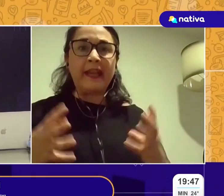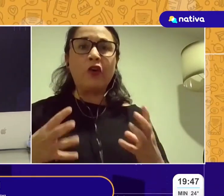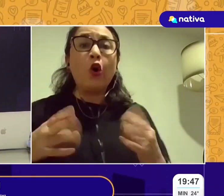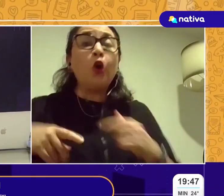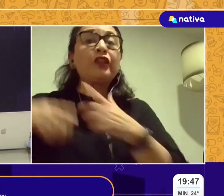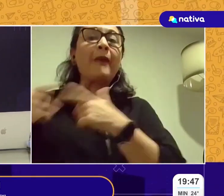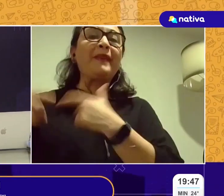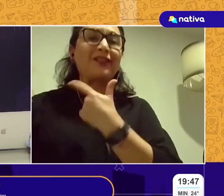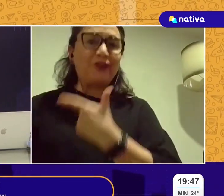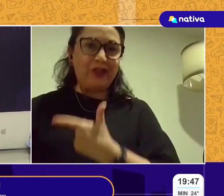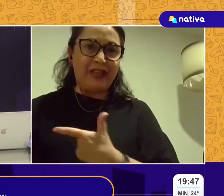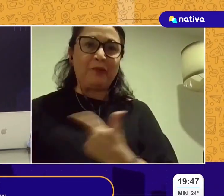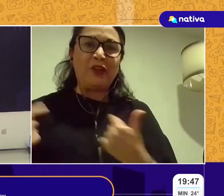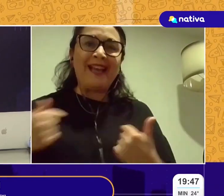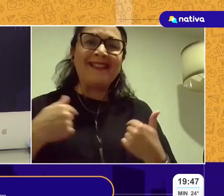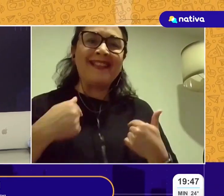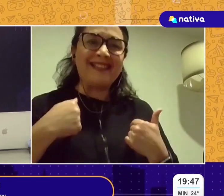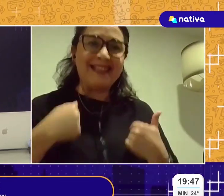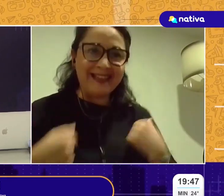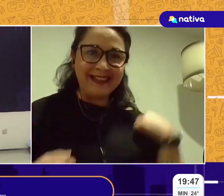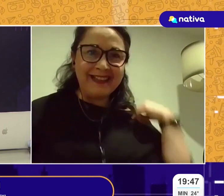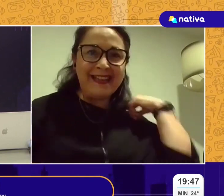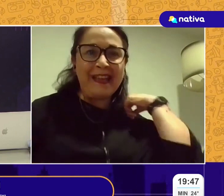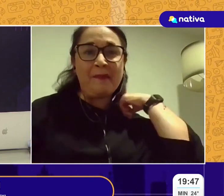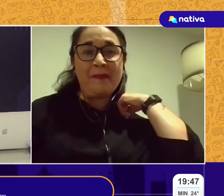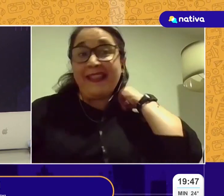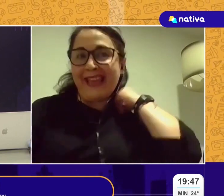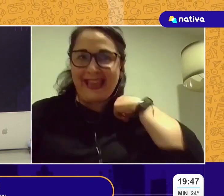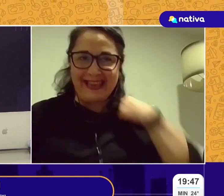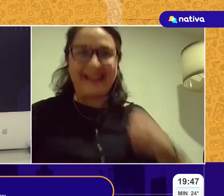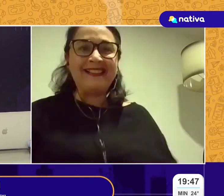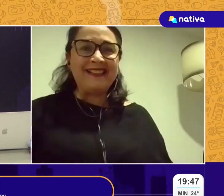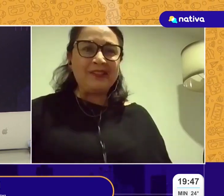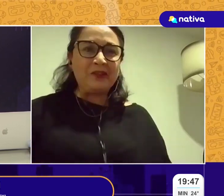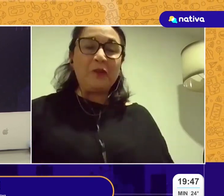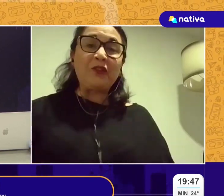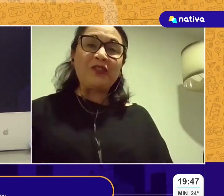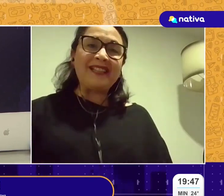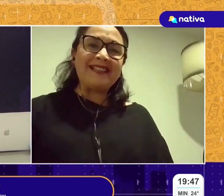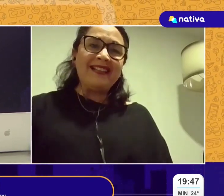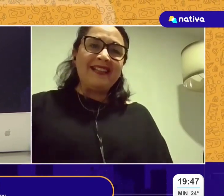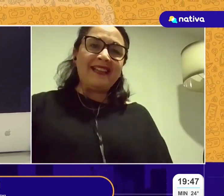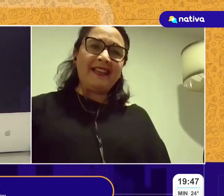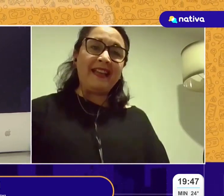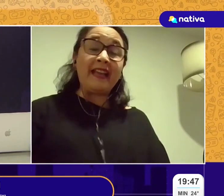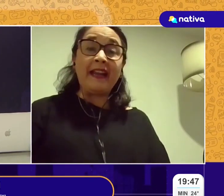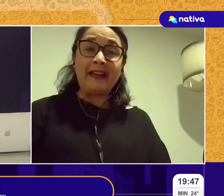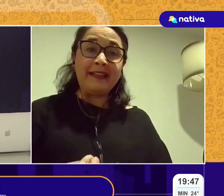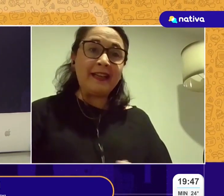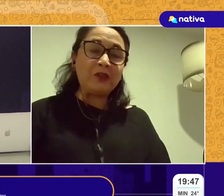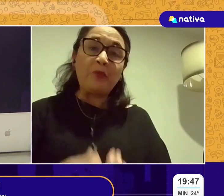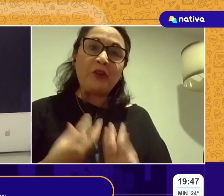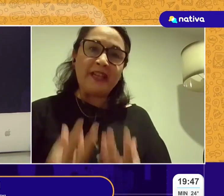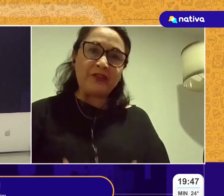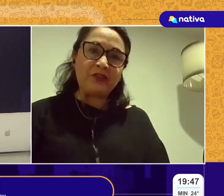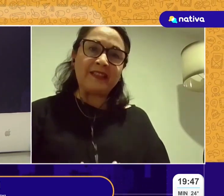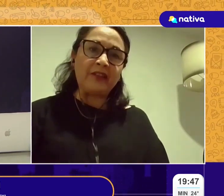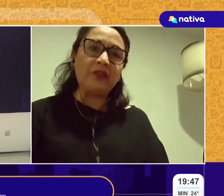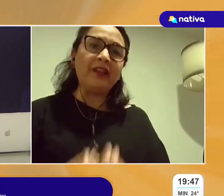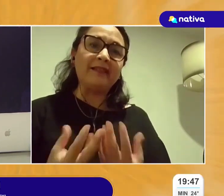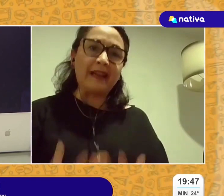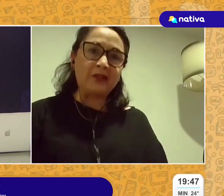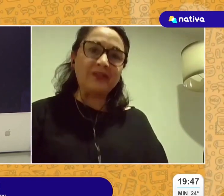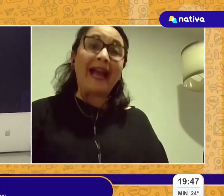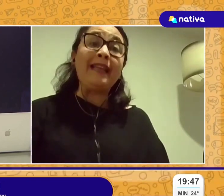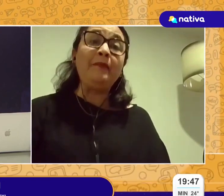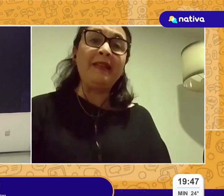estaba en riesgo, otras personas podían decidir en vez de ella. Entonces, en realidad son proyectos que